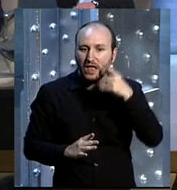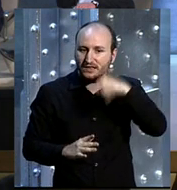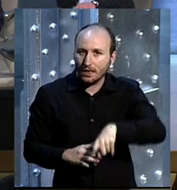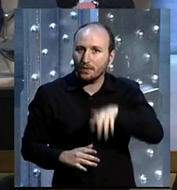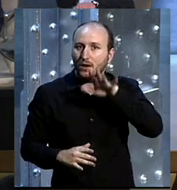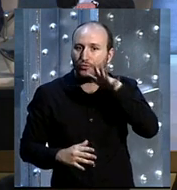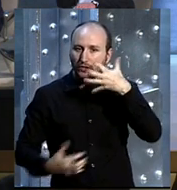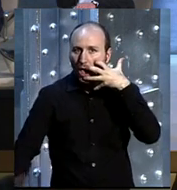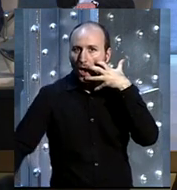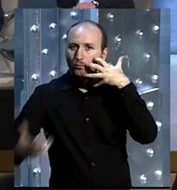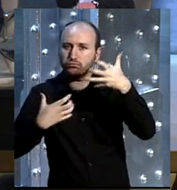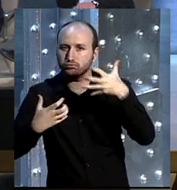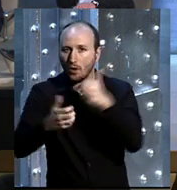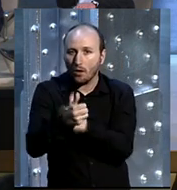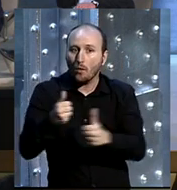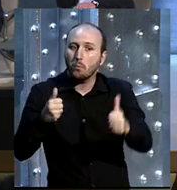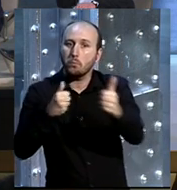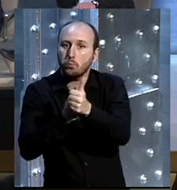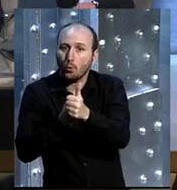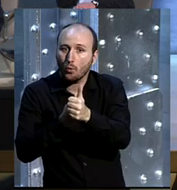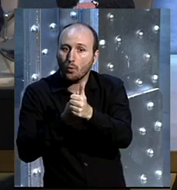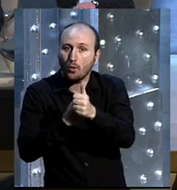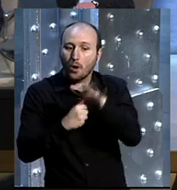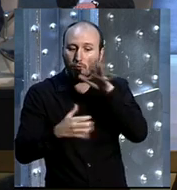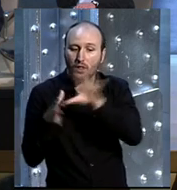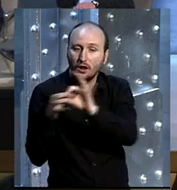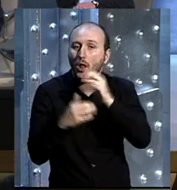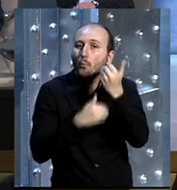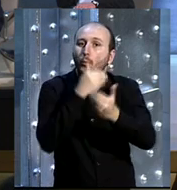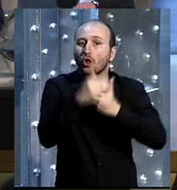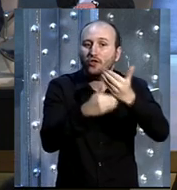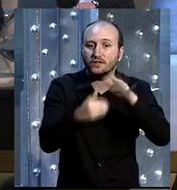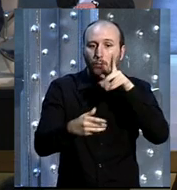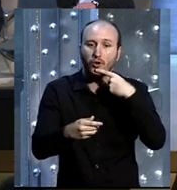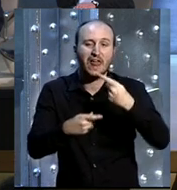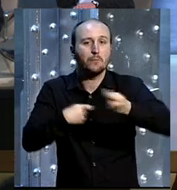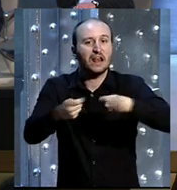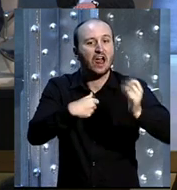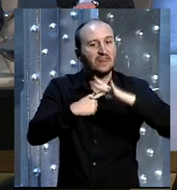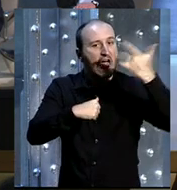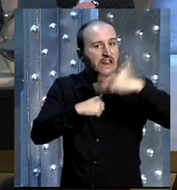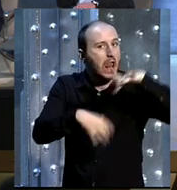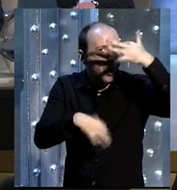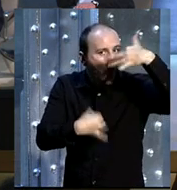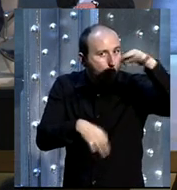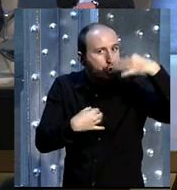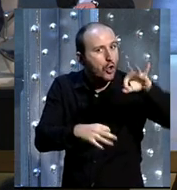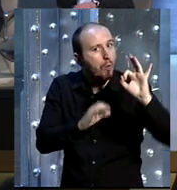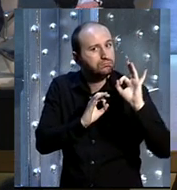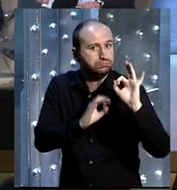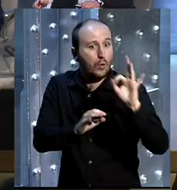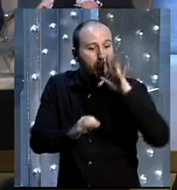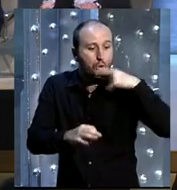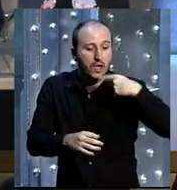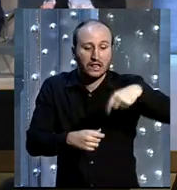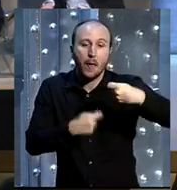impactante, determinante en el proceso de creación del mercado digital único. El mercado